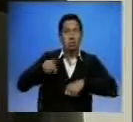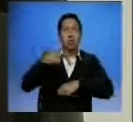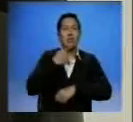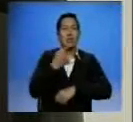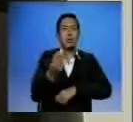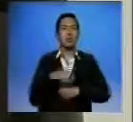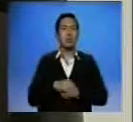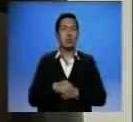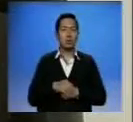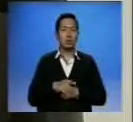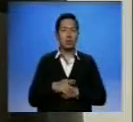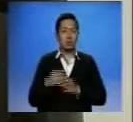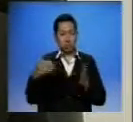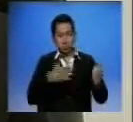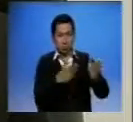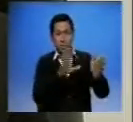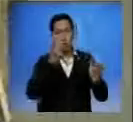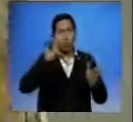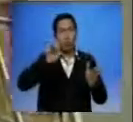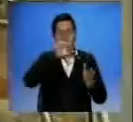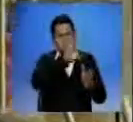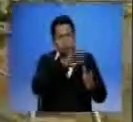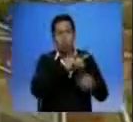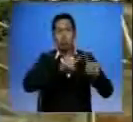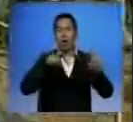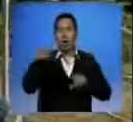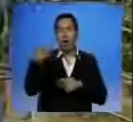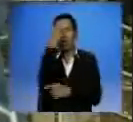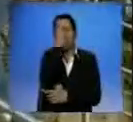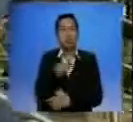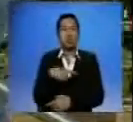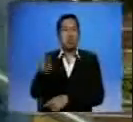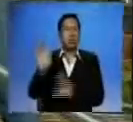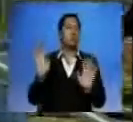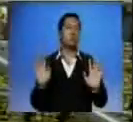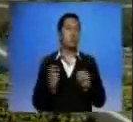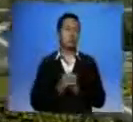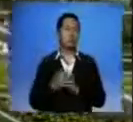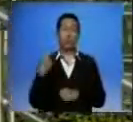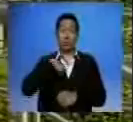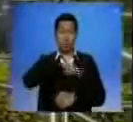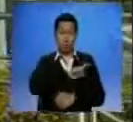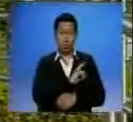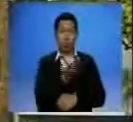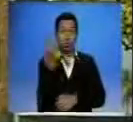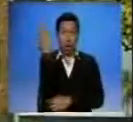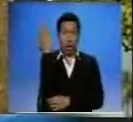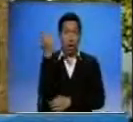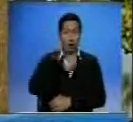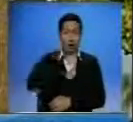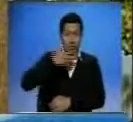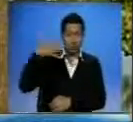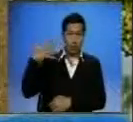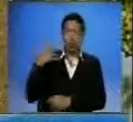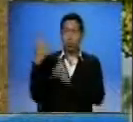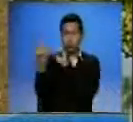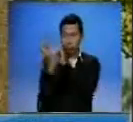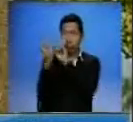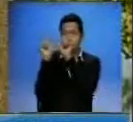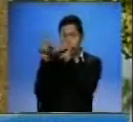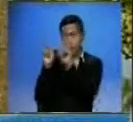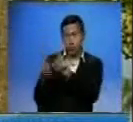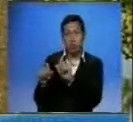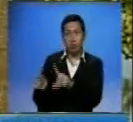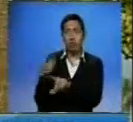es el 6.8, pero los alcaldes la hacen en el 3.5. Nosotros buscamos la versión del alcalde de San Borondón. Le íbamos a preguntar